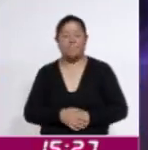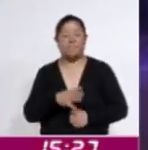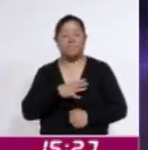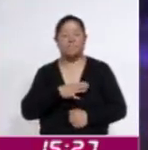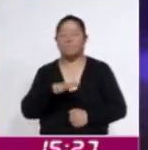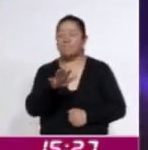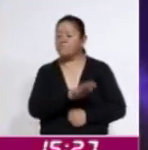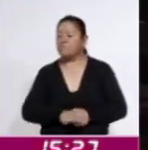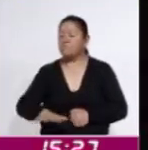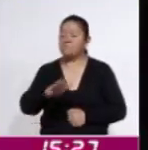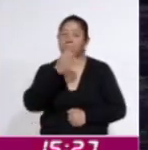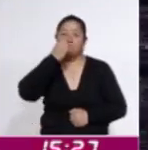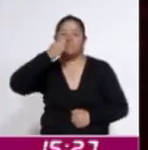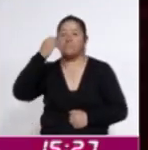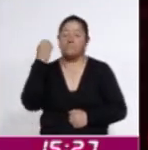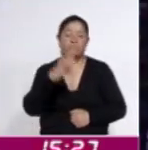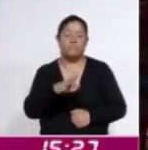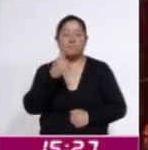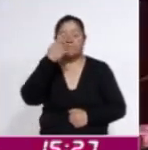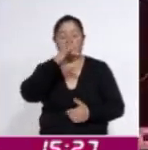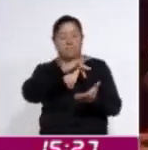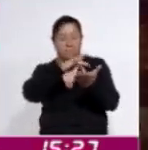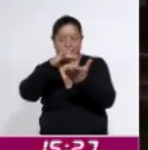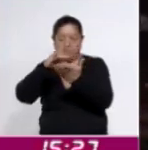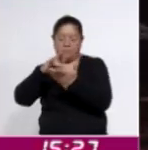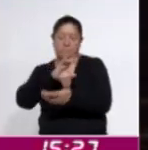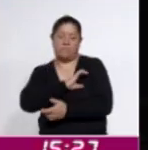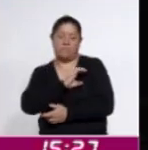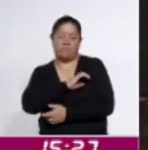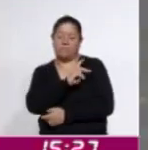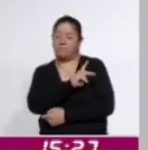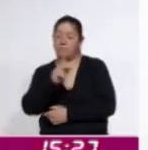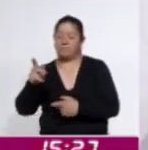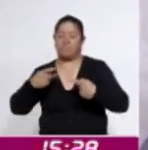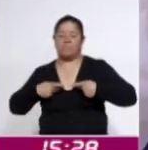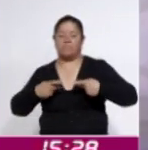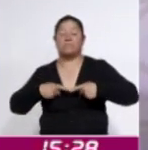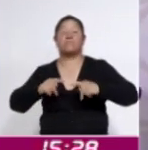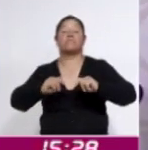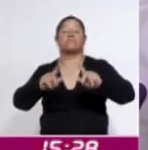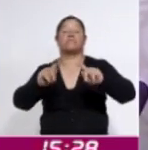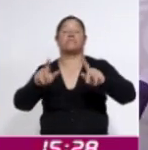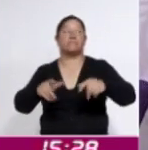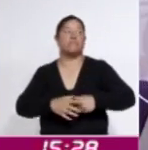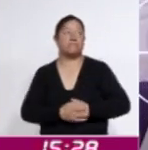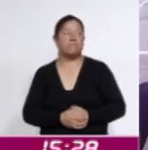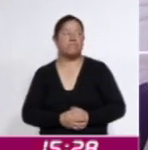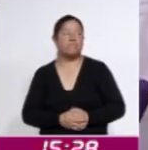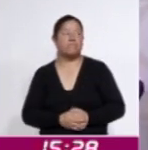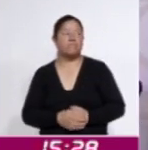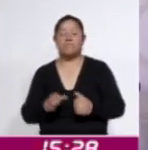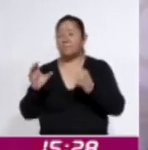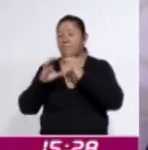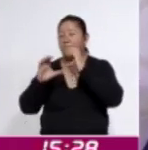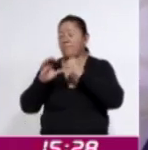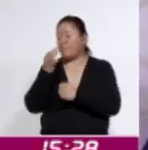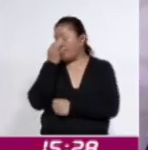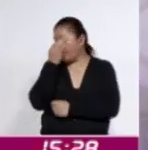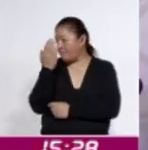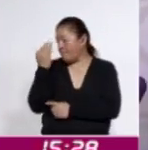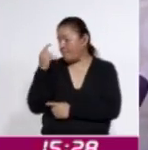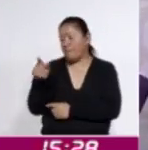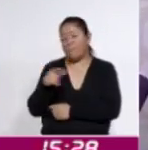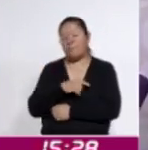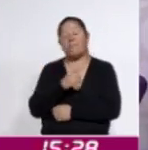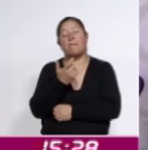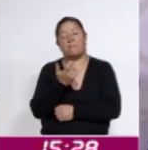show espectacular para agradecer el cariño de sus fans tlaxcaltecas. Canciones recientes como En Fin, que es lo más nuevo que hemos lanzado,